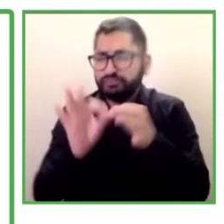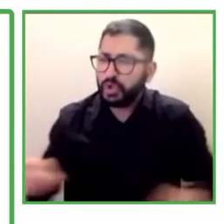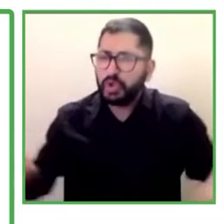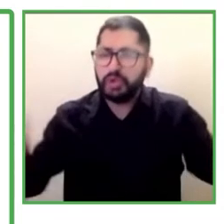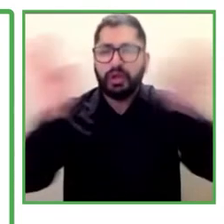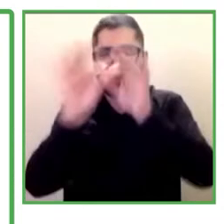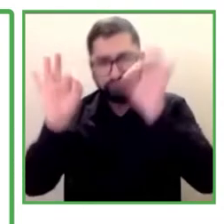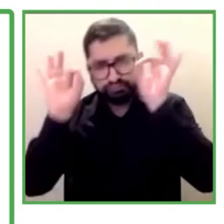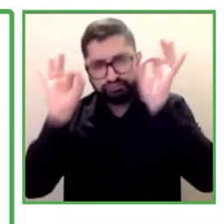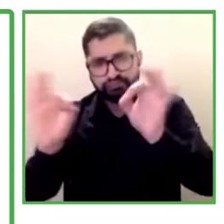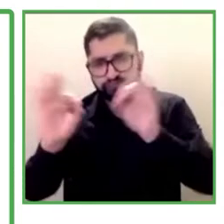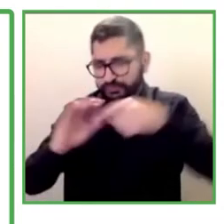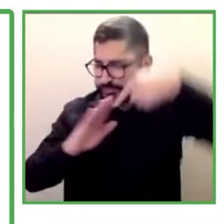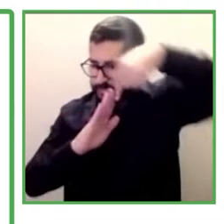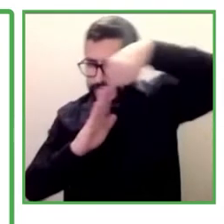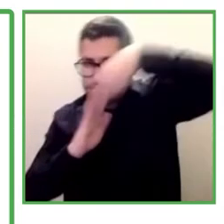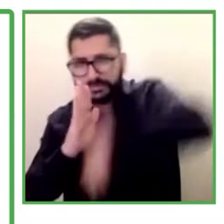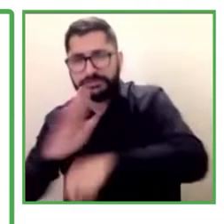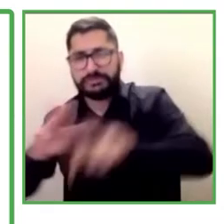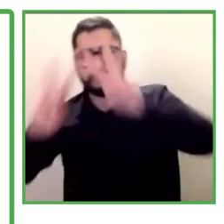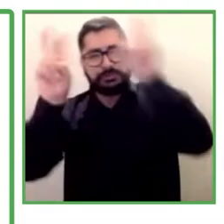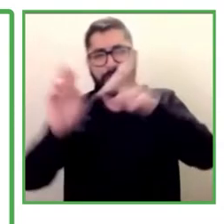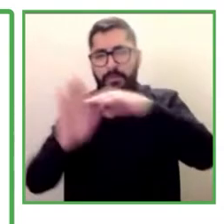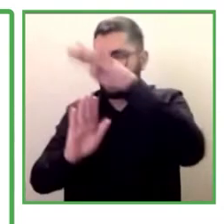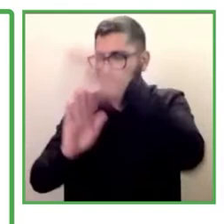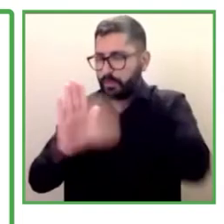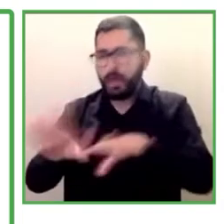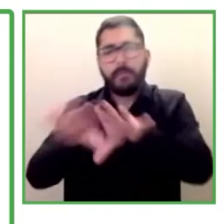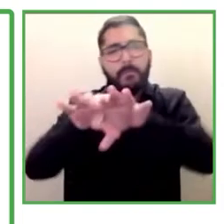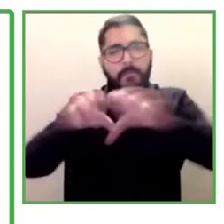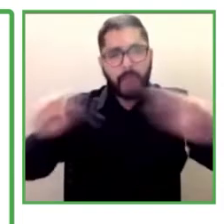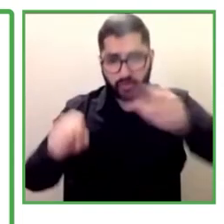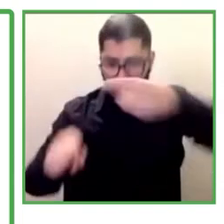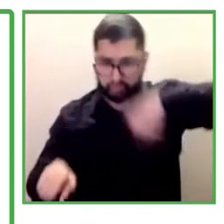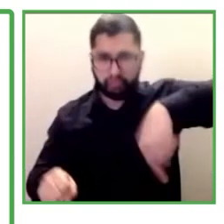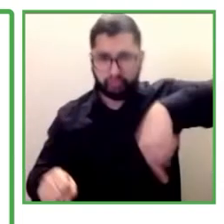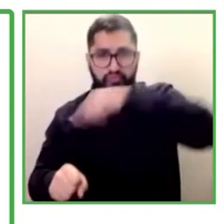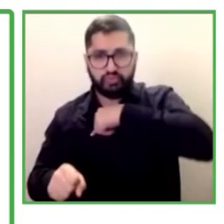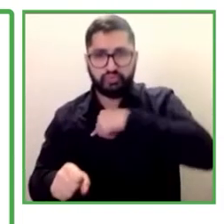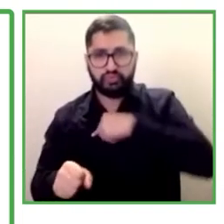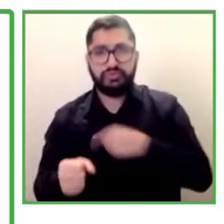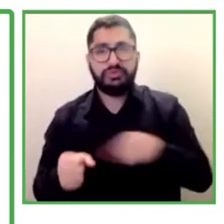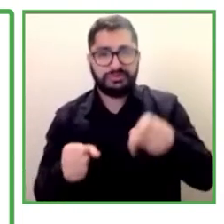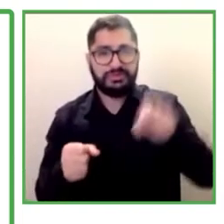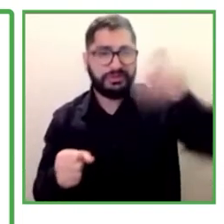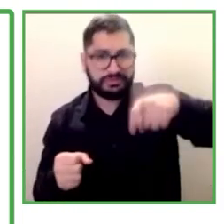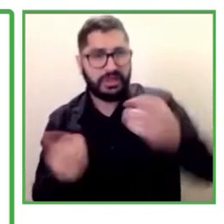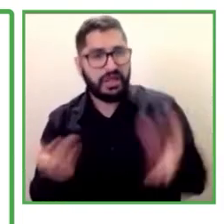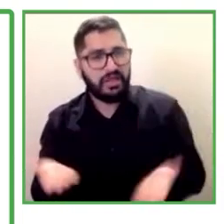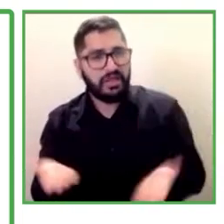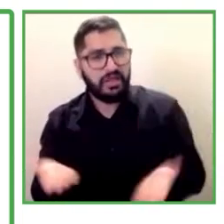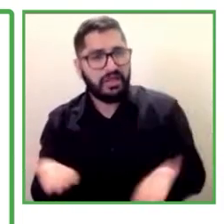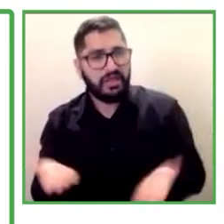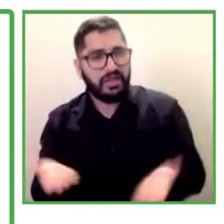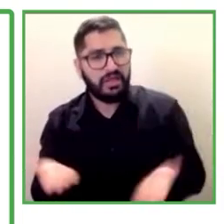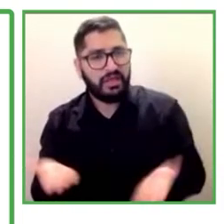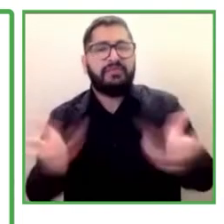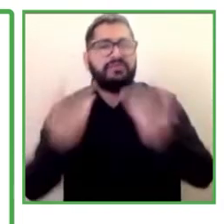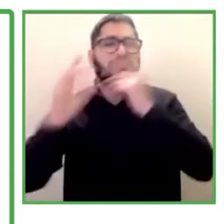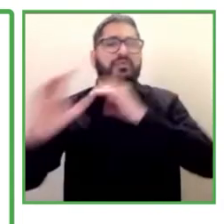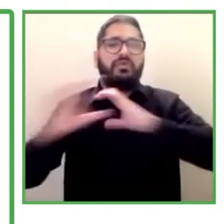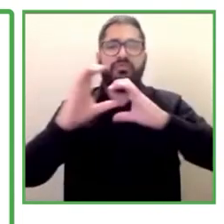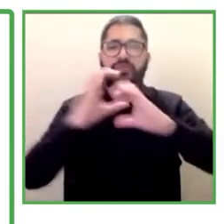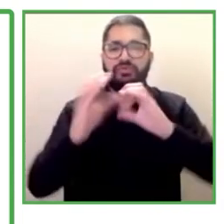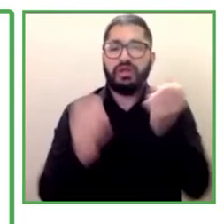Para nosotros, la esencia del programa es dejar capacidad técnica en las instancias a las cuales